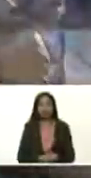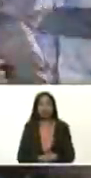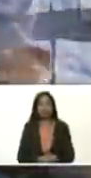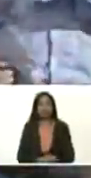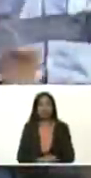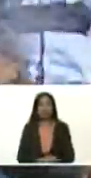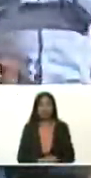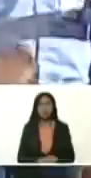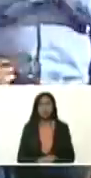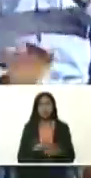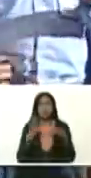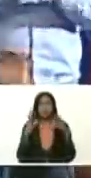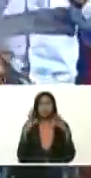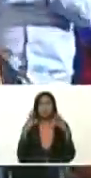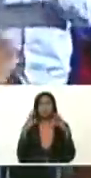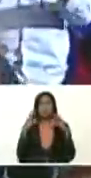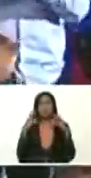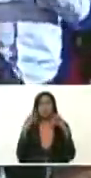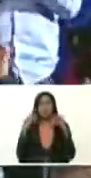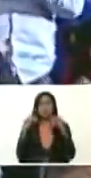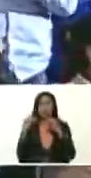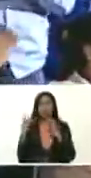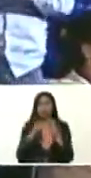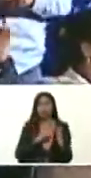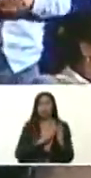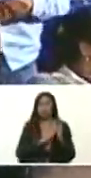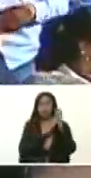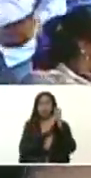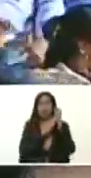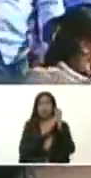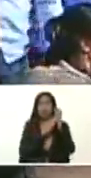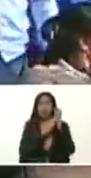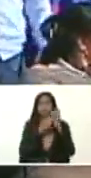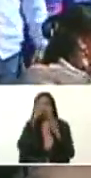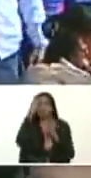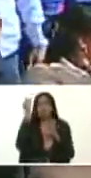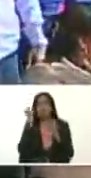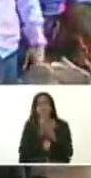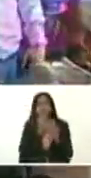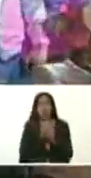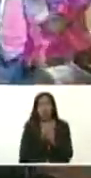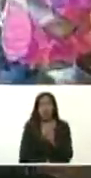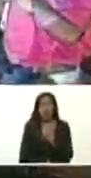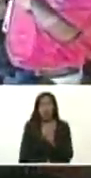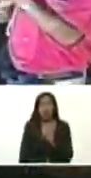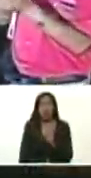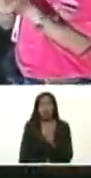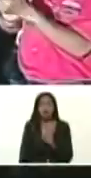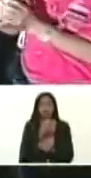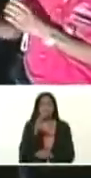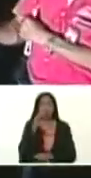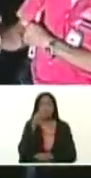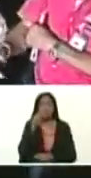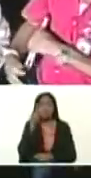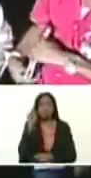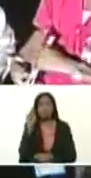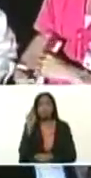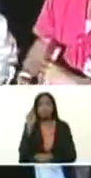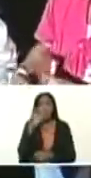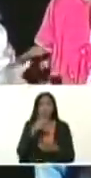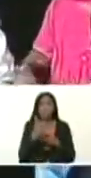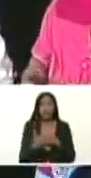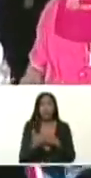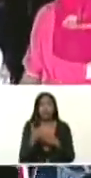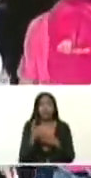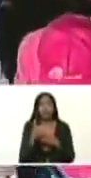Que conversen con sus representantes sindicales de vanguardia y por supuesto con los CPT, con los planes de proyecto